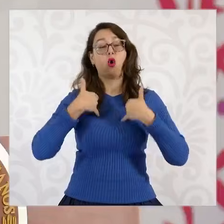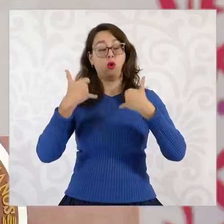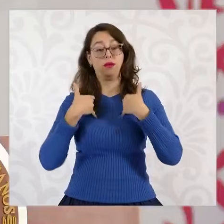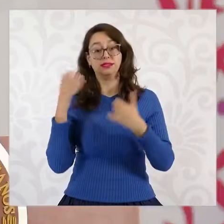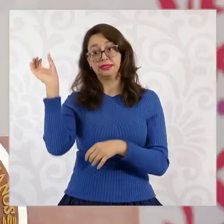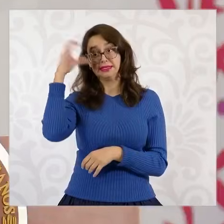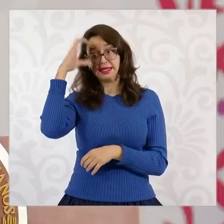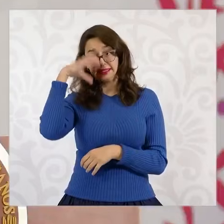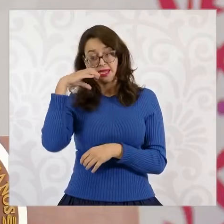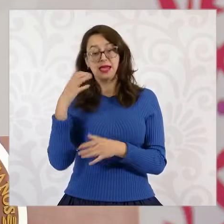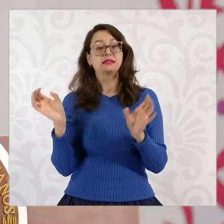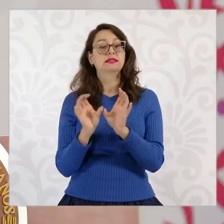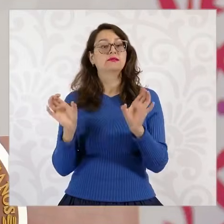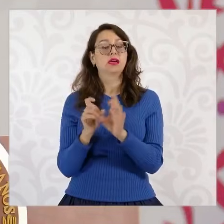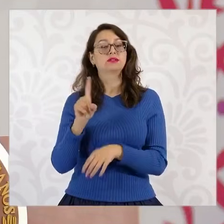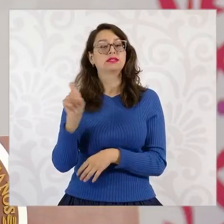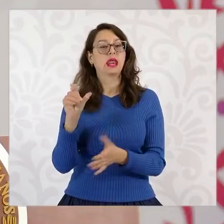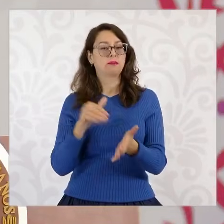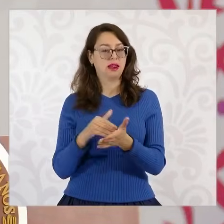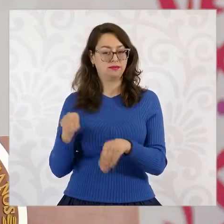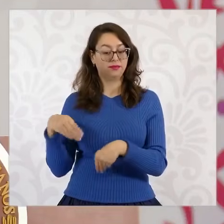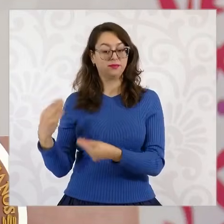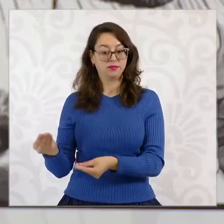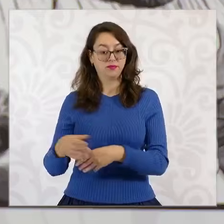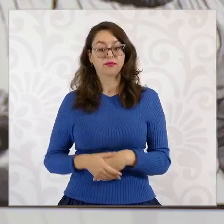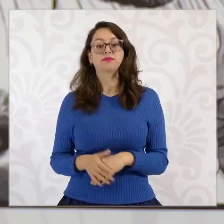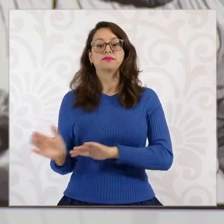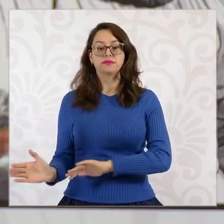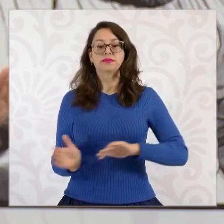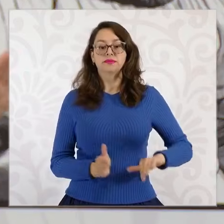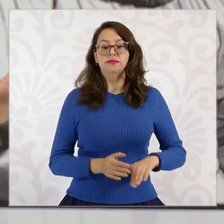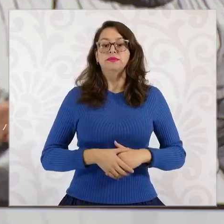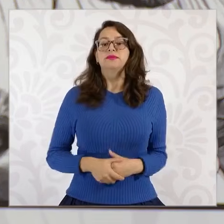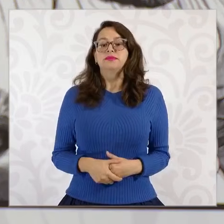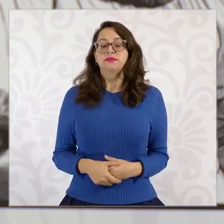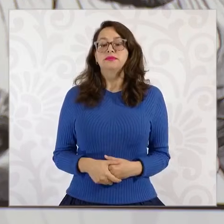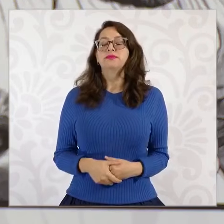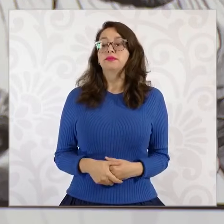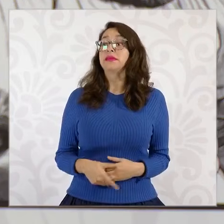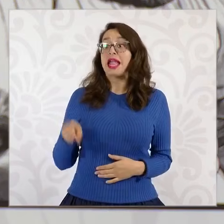En tema de MagniCharter, la empresa decidió dejar de volar.